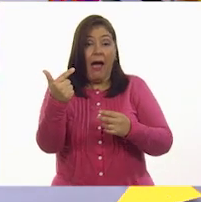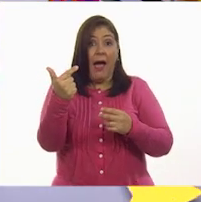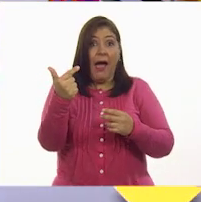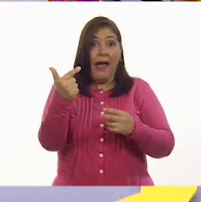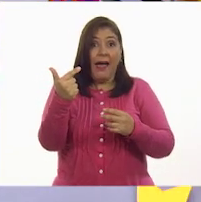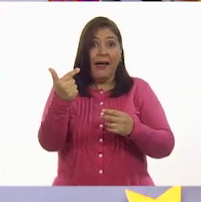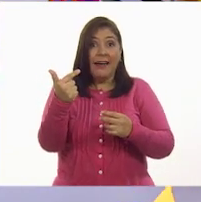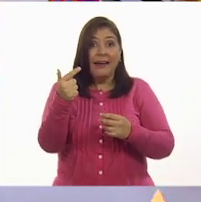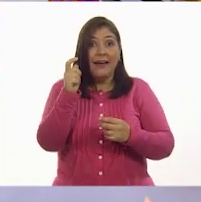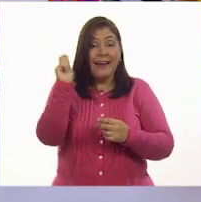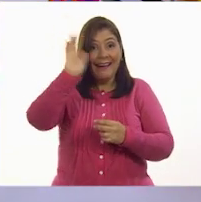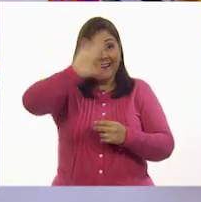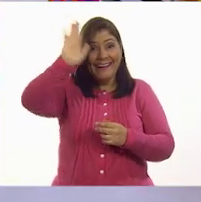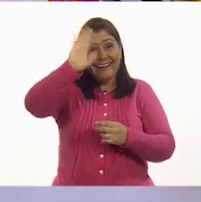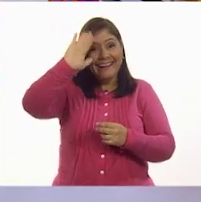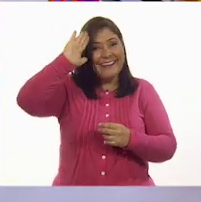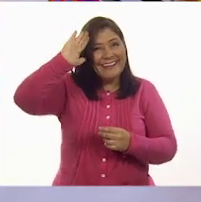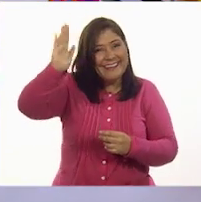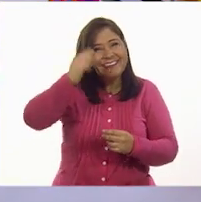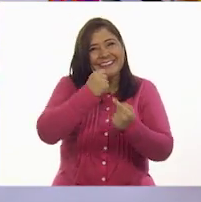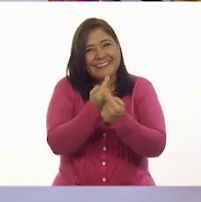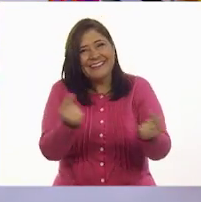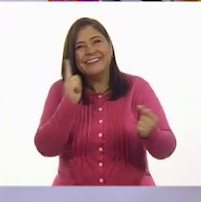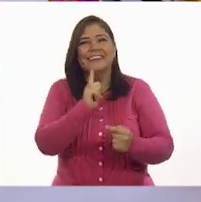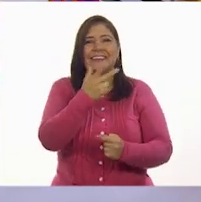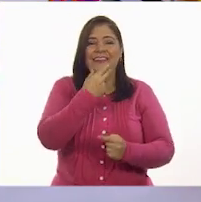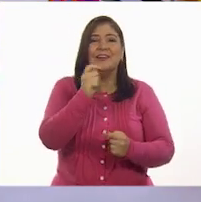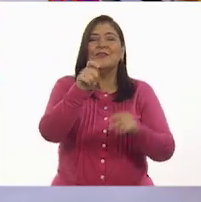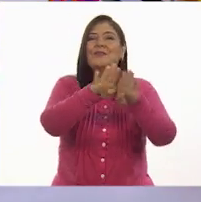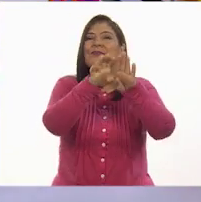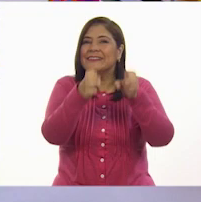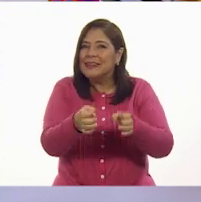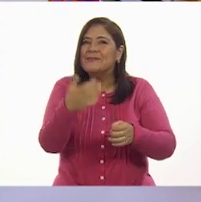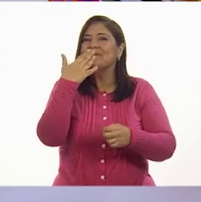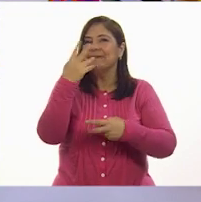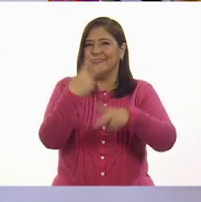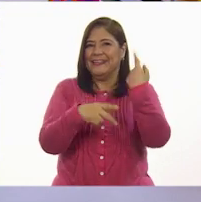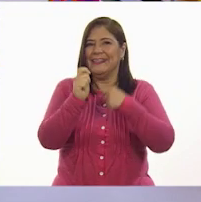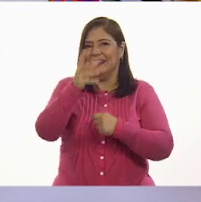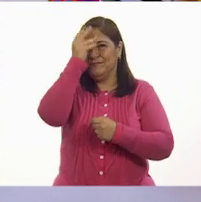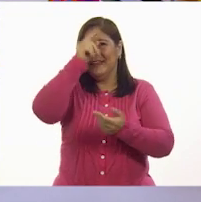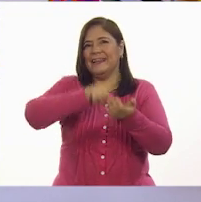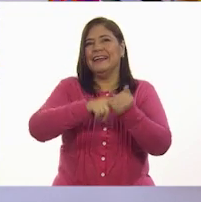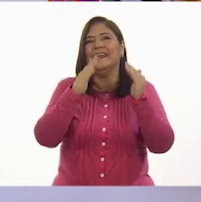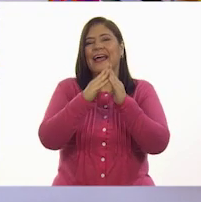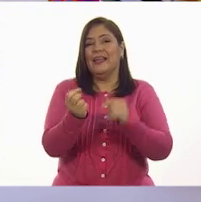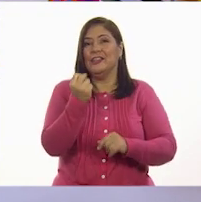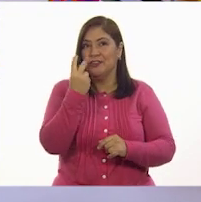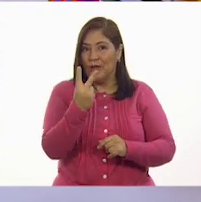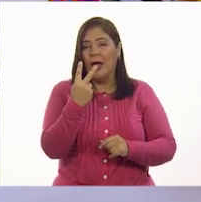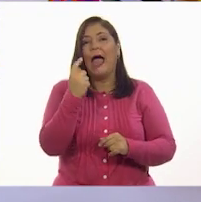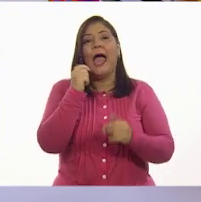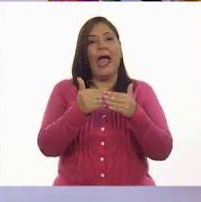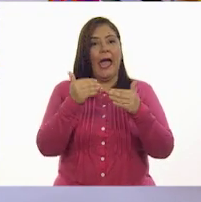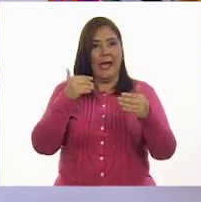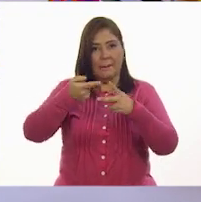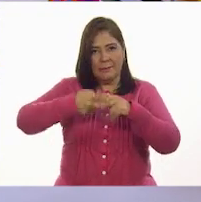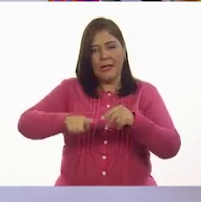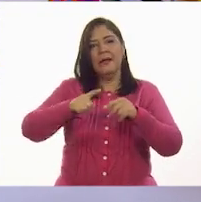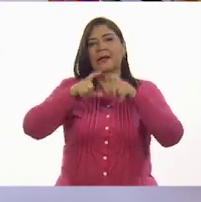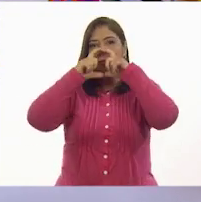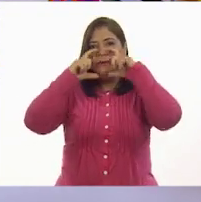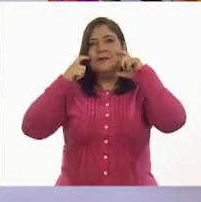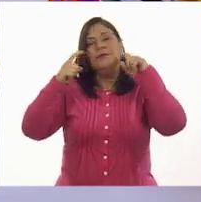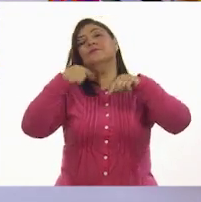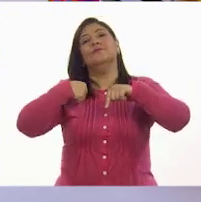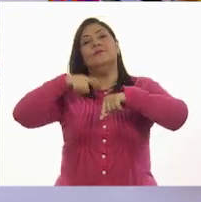¡Ay! Hola, niñas y niños, ¿cómo están? Bienvenidos a Aprende en Casa 2. Antes de empezar, me voy a quitar mi